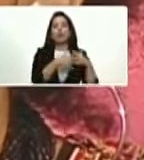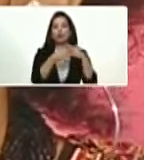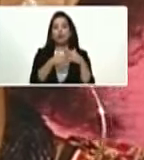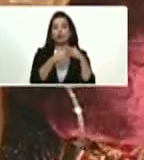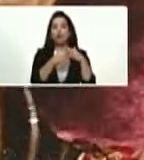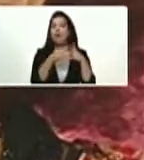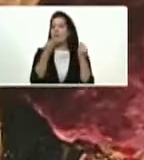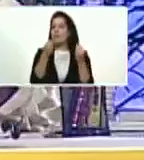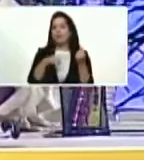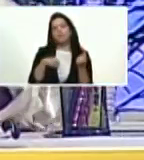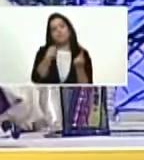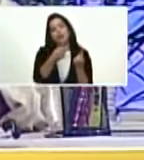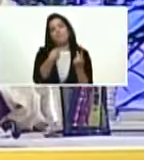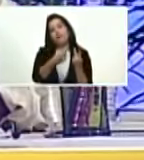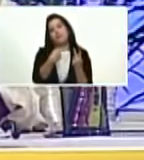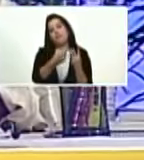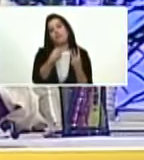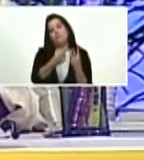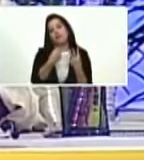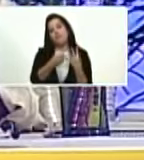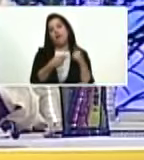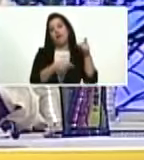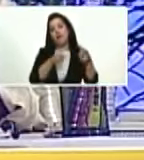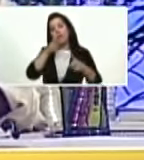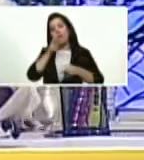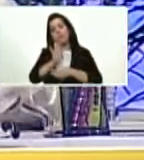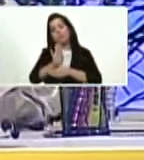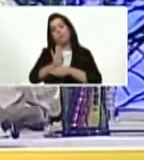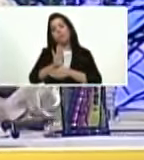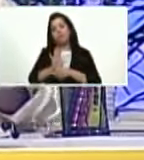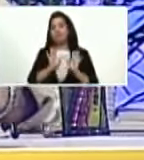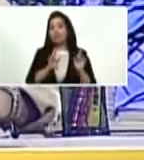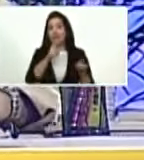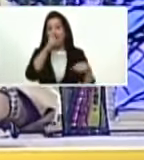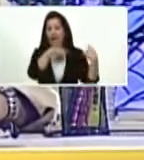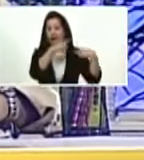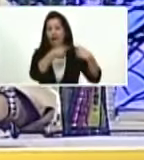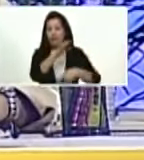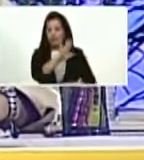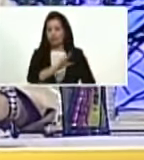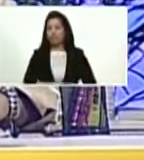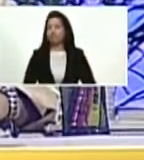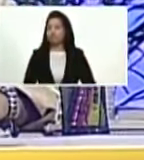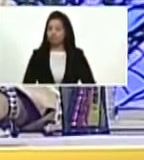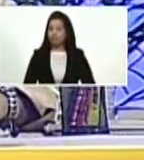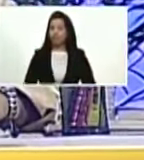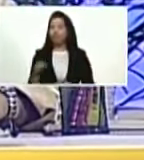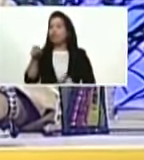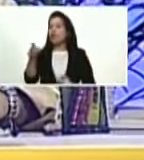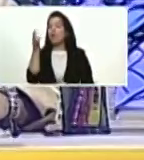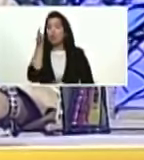detalles. Ahora, esta empresa donde participa Belén